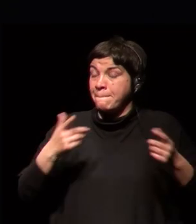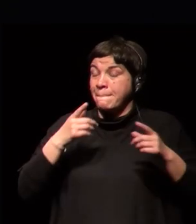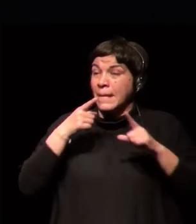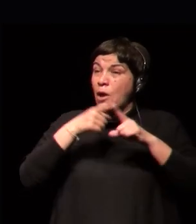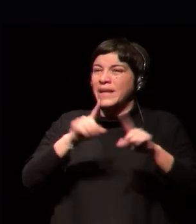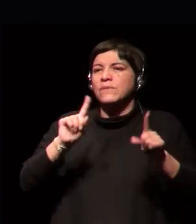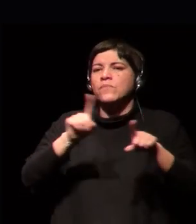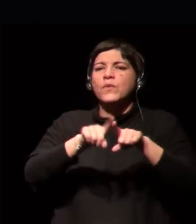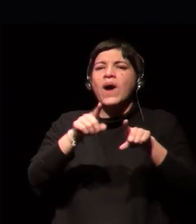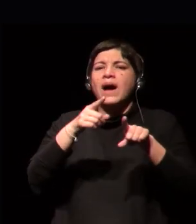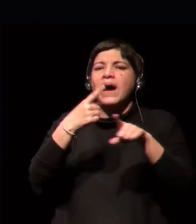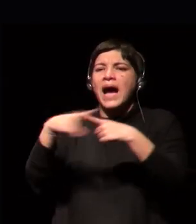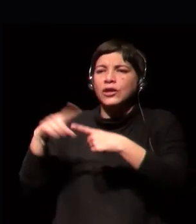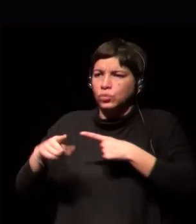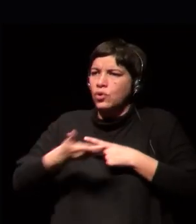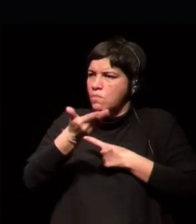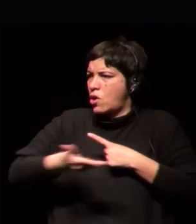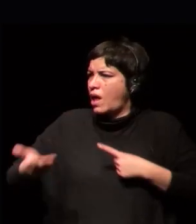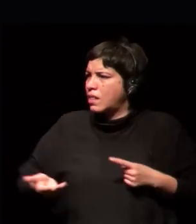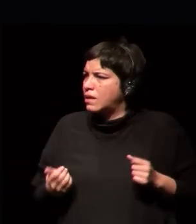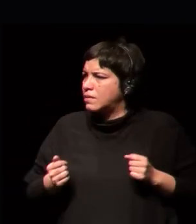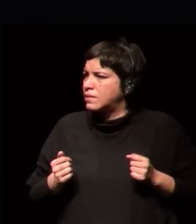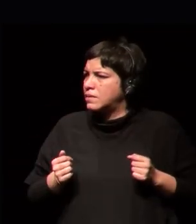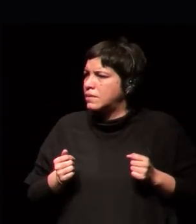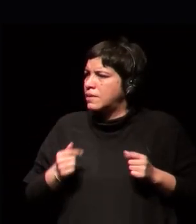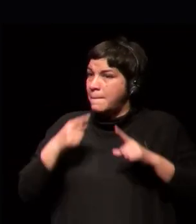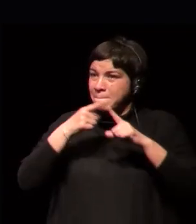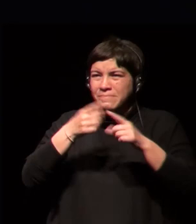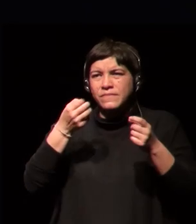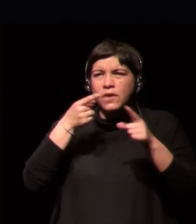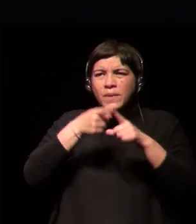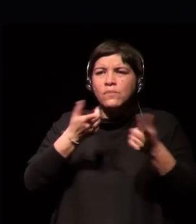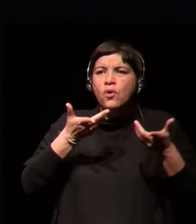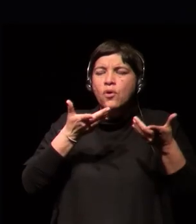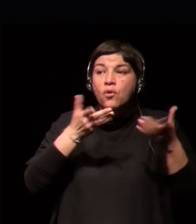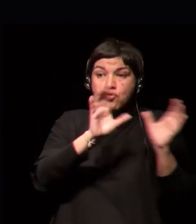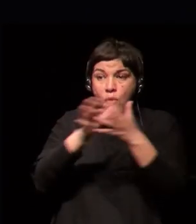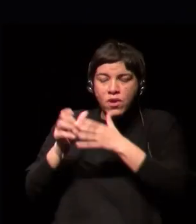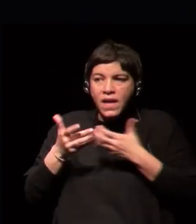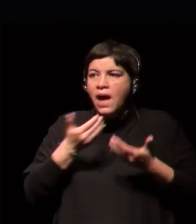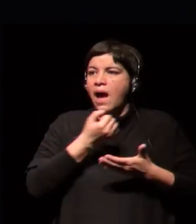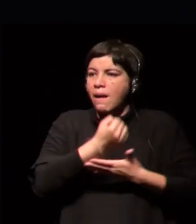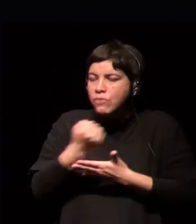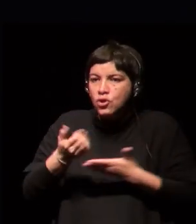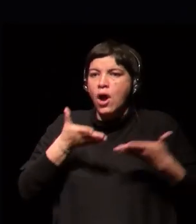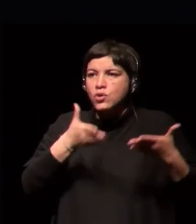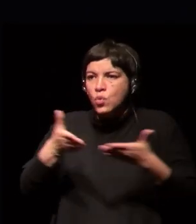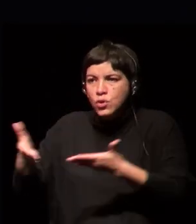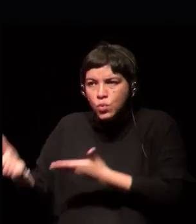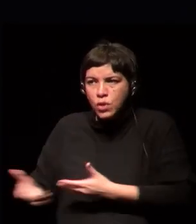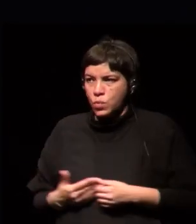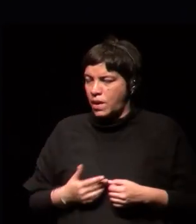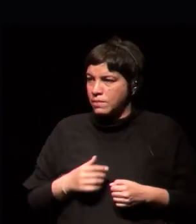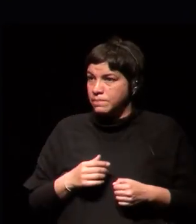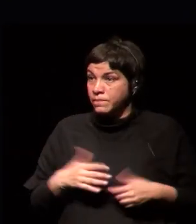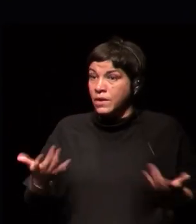relevantes para ayudar a las comunidades que viven escondidas entre nosotros. Bueno, pues voy a empezar por